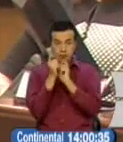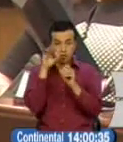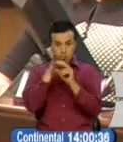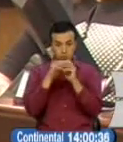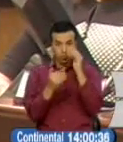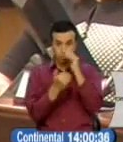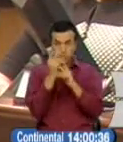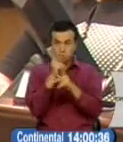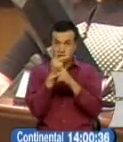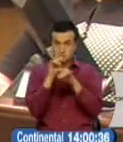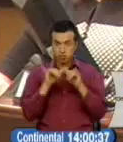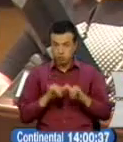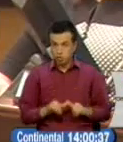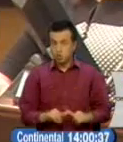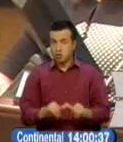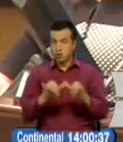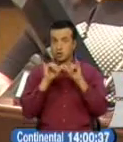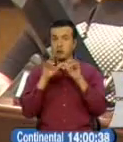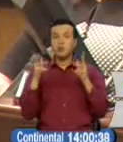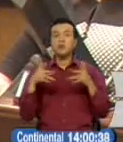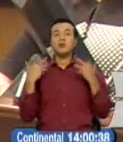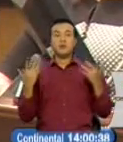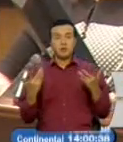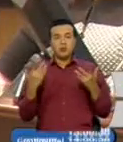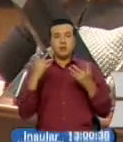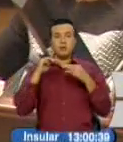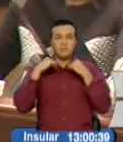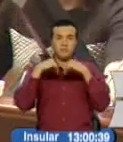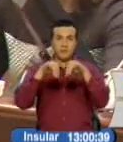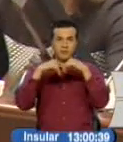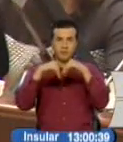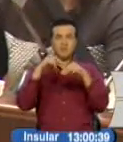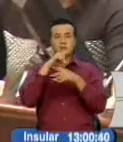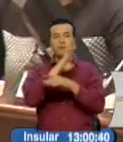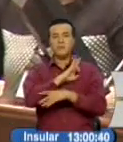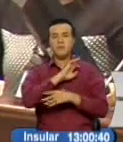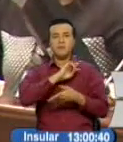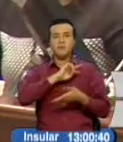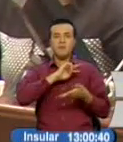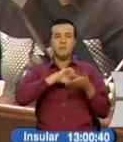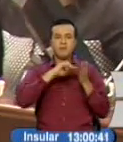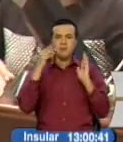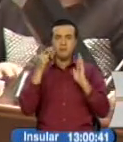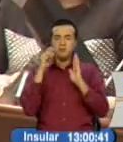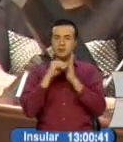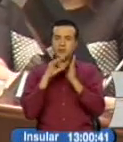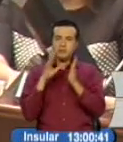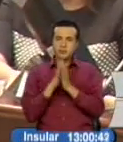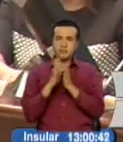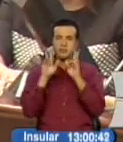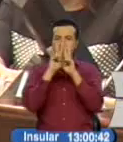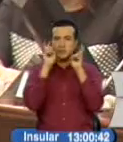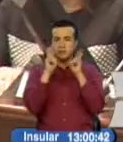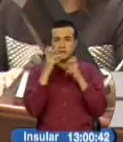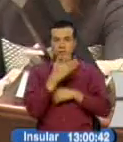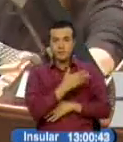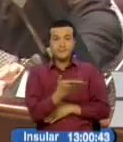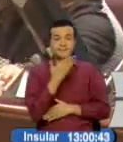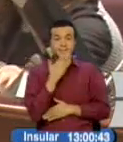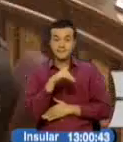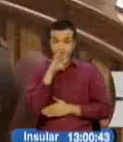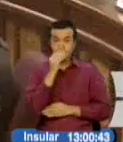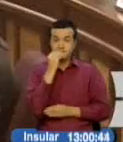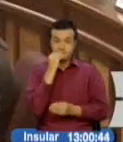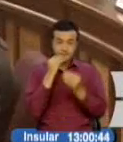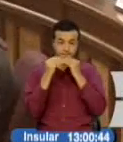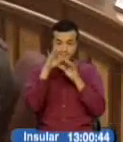producción y la productividad a través de metodologías y tecnologías aplicables al sector generador de